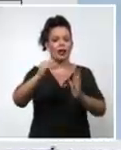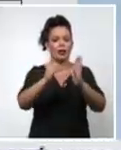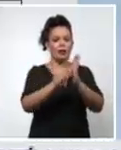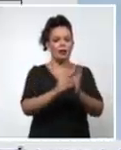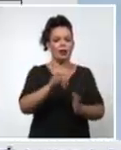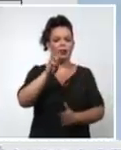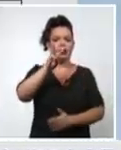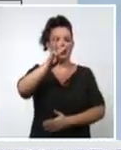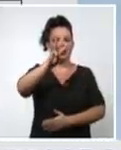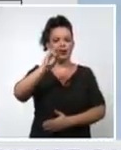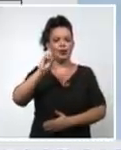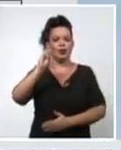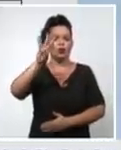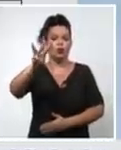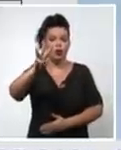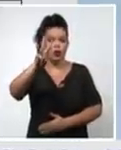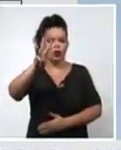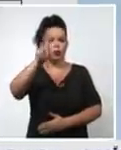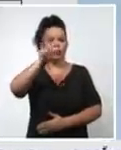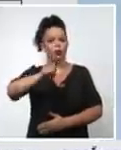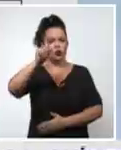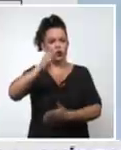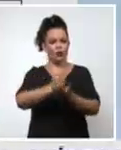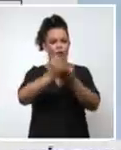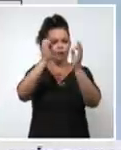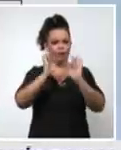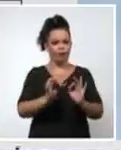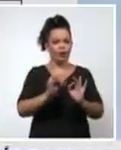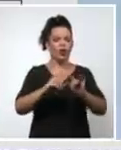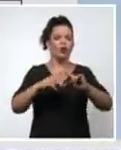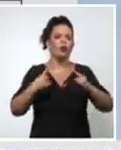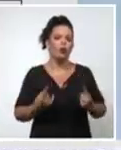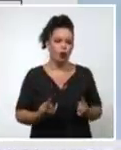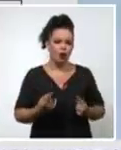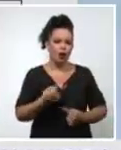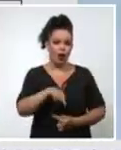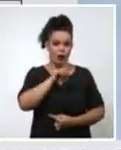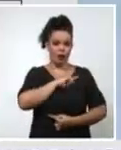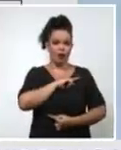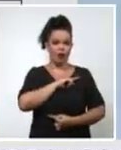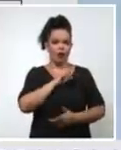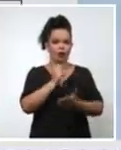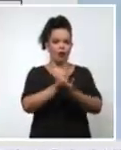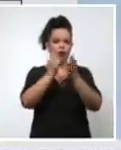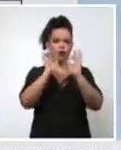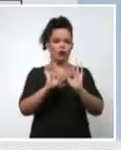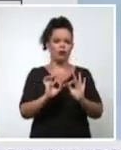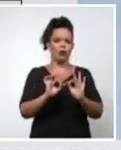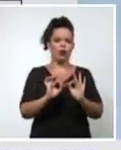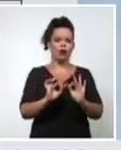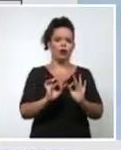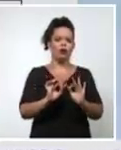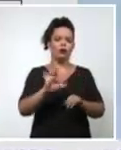17.296.303 casos confirmados, ya que en el día de ayer se diagnosticaron